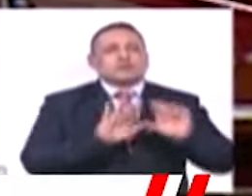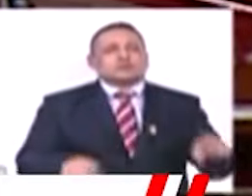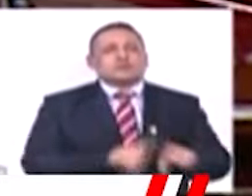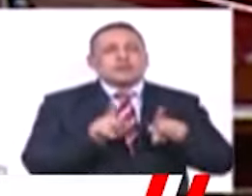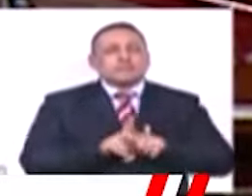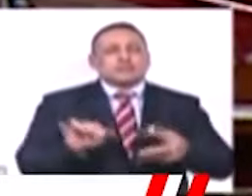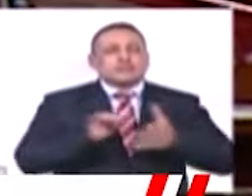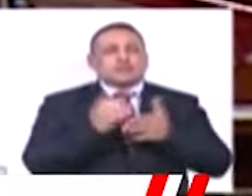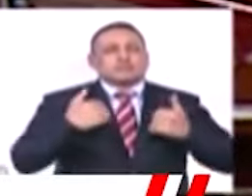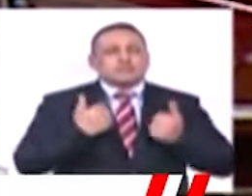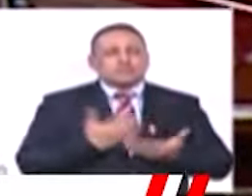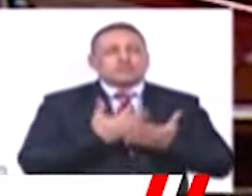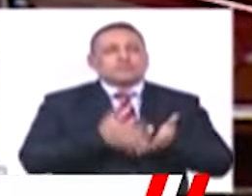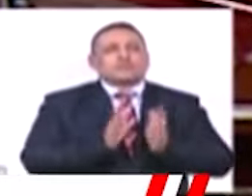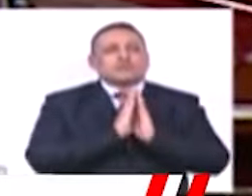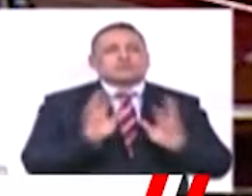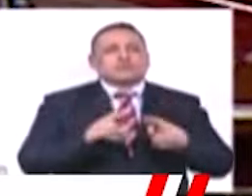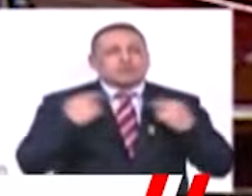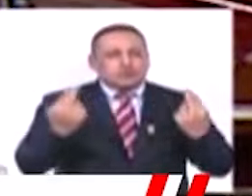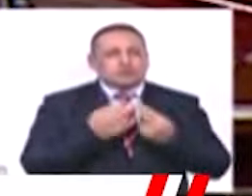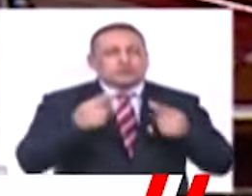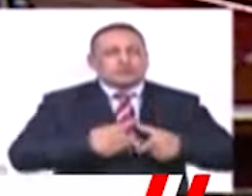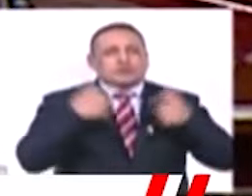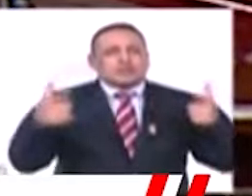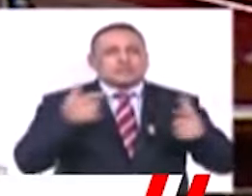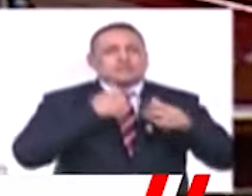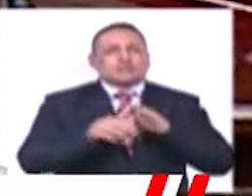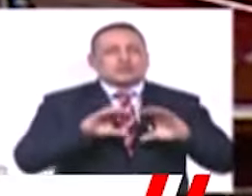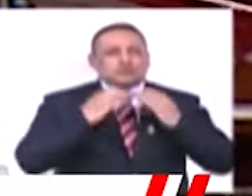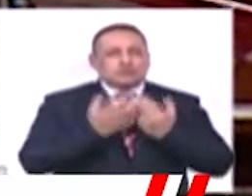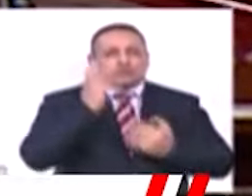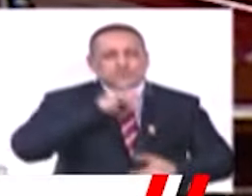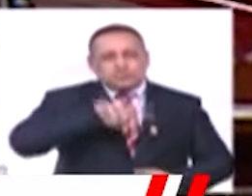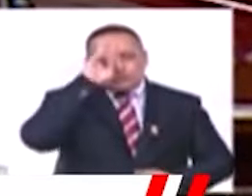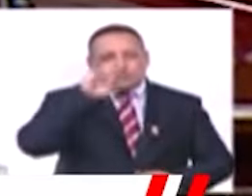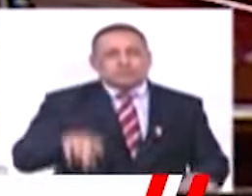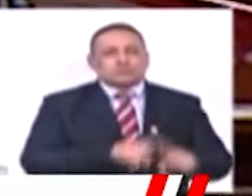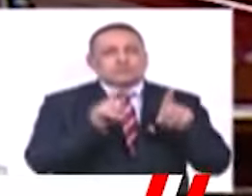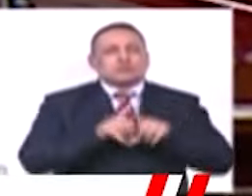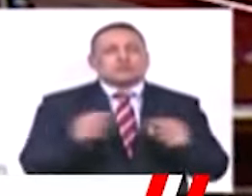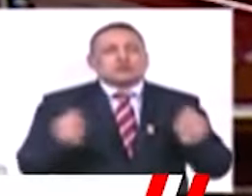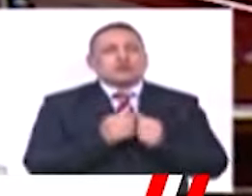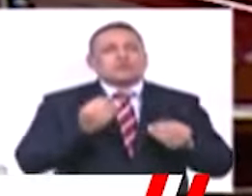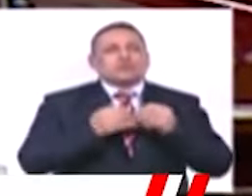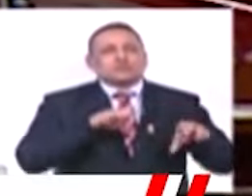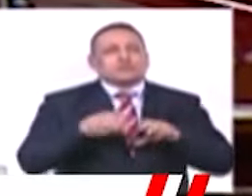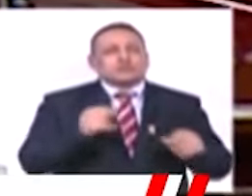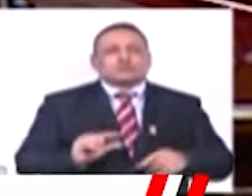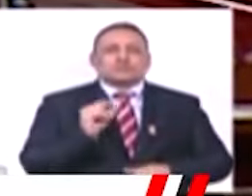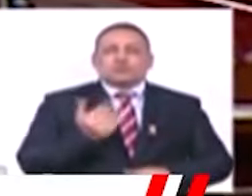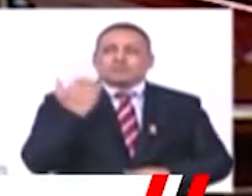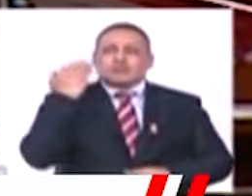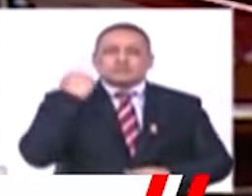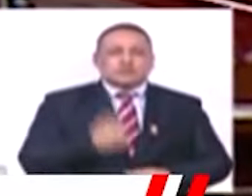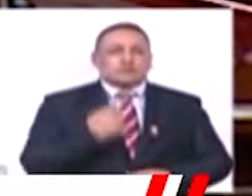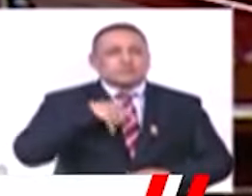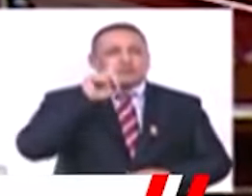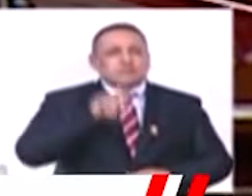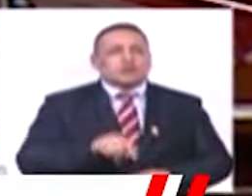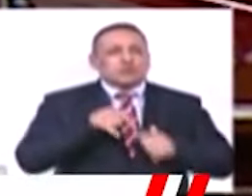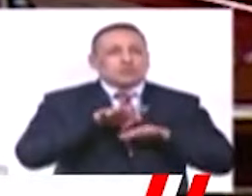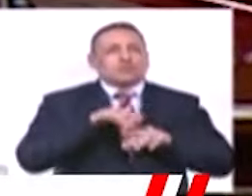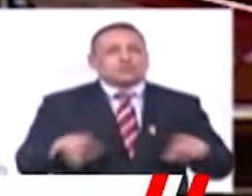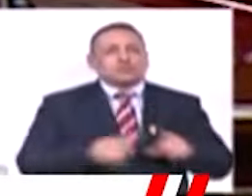constitucionales para convocar a una sesión extraordinaria del Pleno del Congreso, como la que se realizó el último